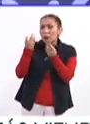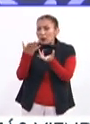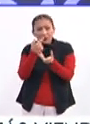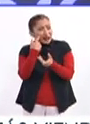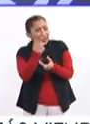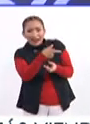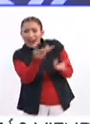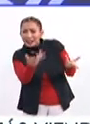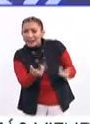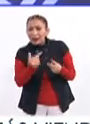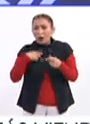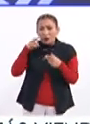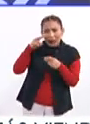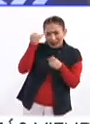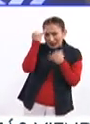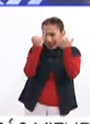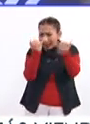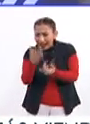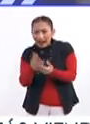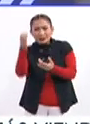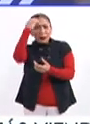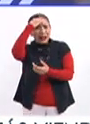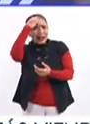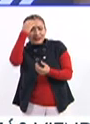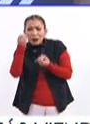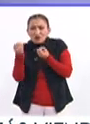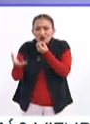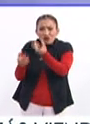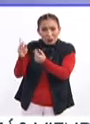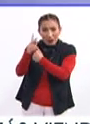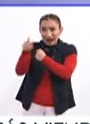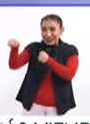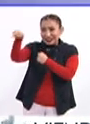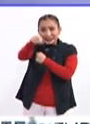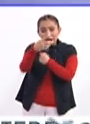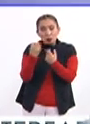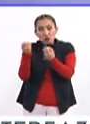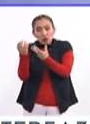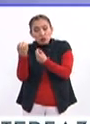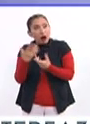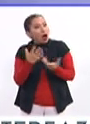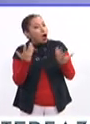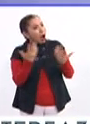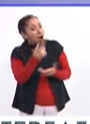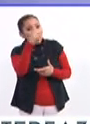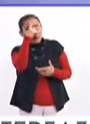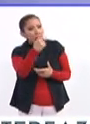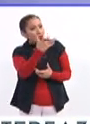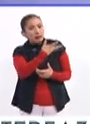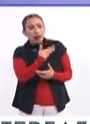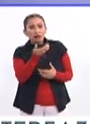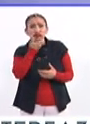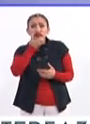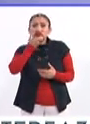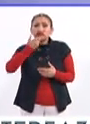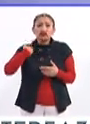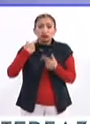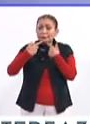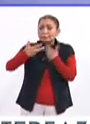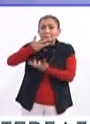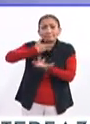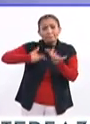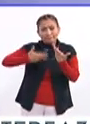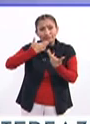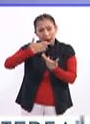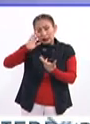compartir visiones, de compartir experiencias. Y creo que México, que tiene una enorme tradición de diplomacia,